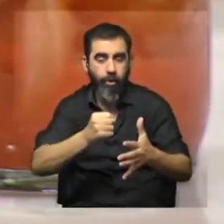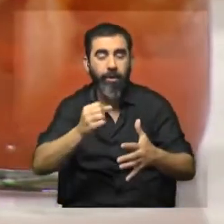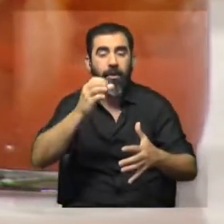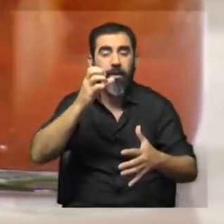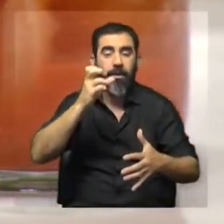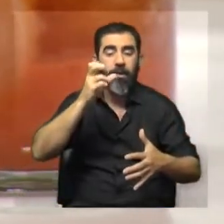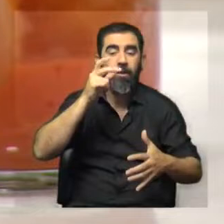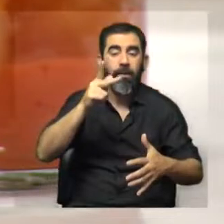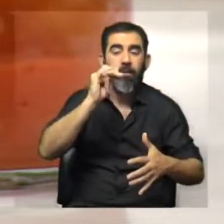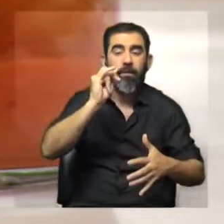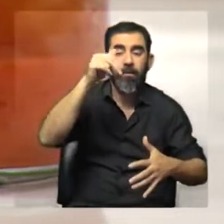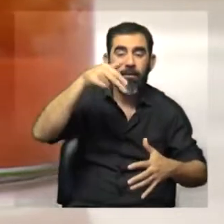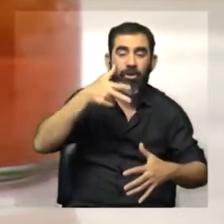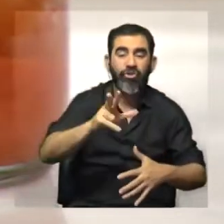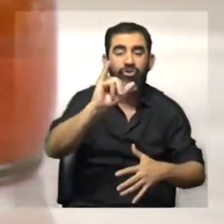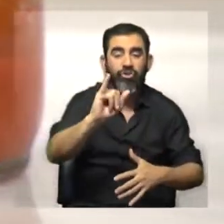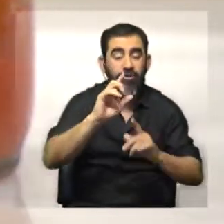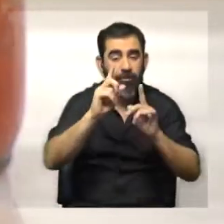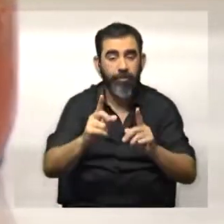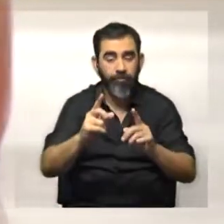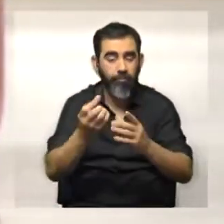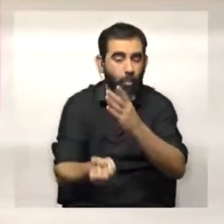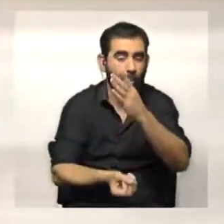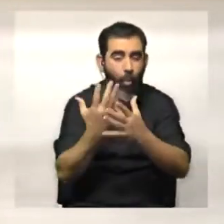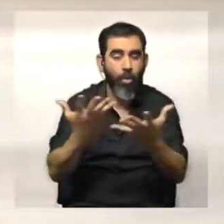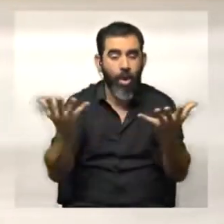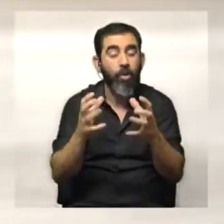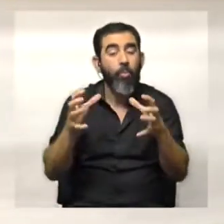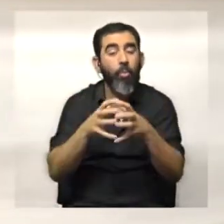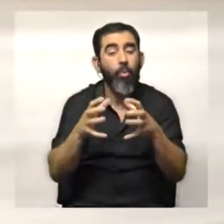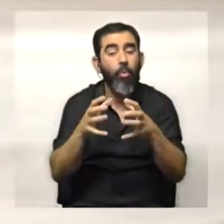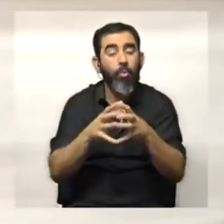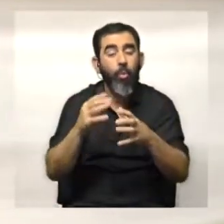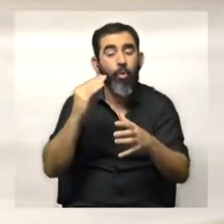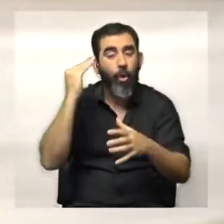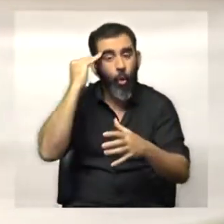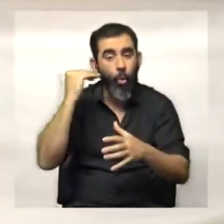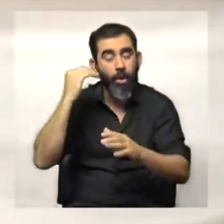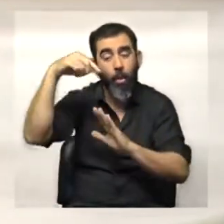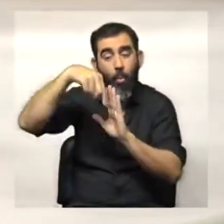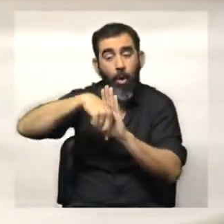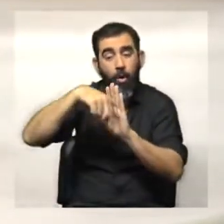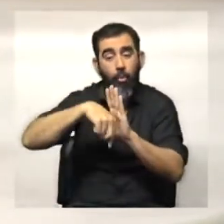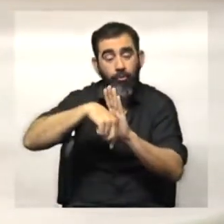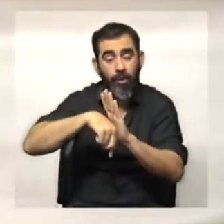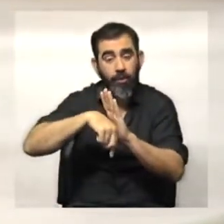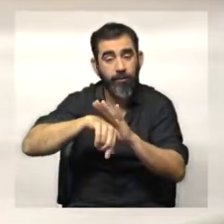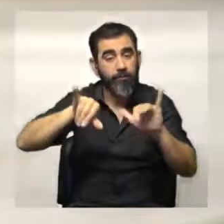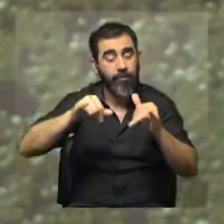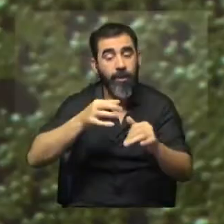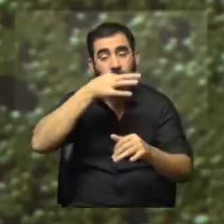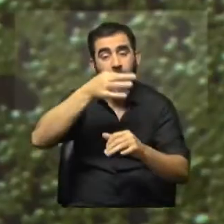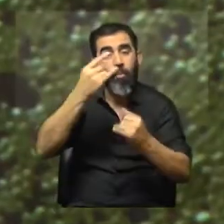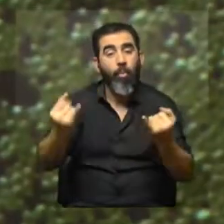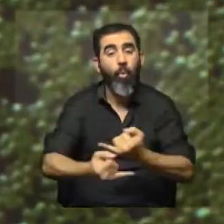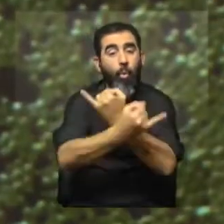que ahora también está un poco de moda por la colectividad coreana en Buenos Aires, por ejemplo, que lo declararon un